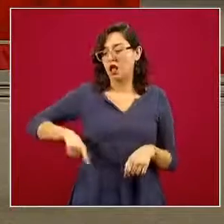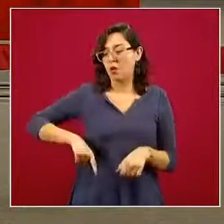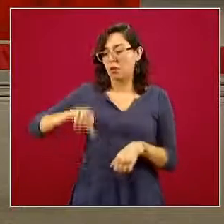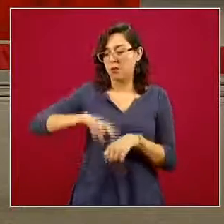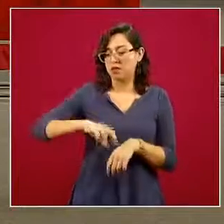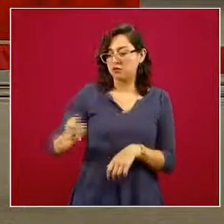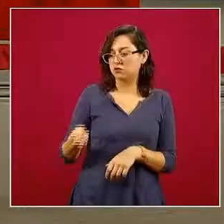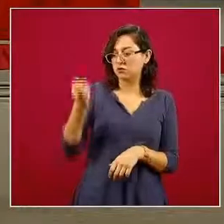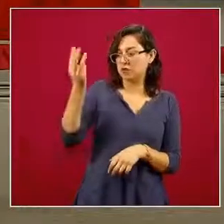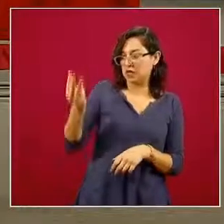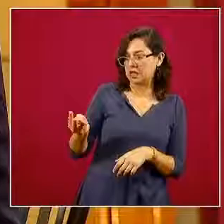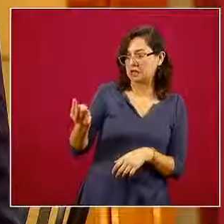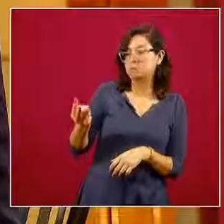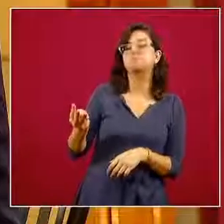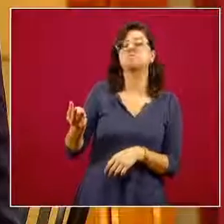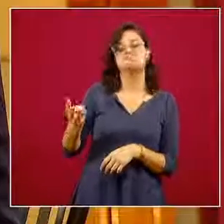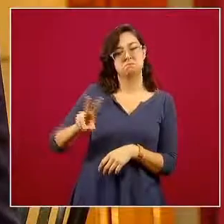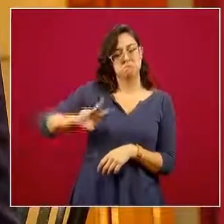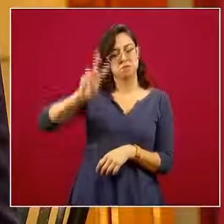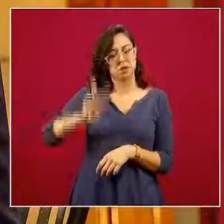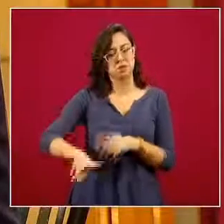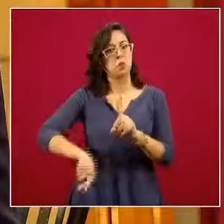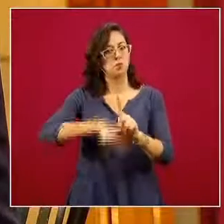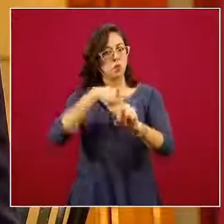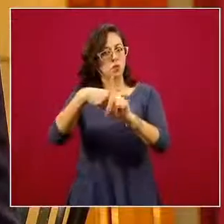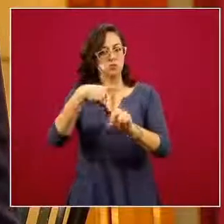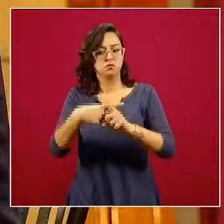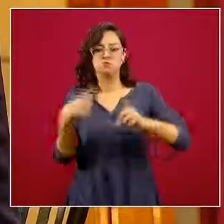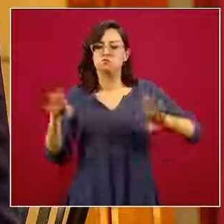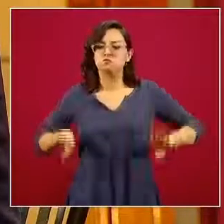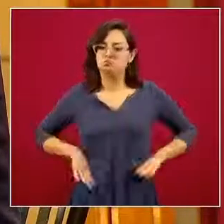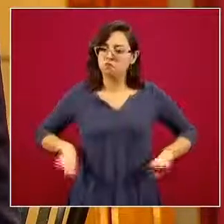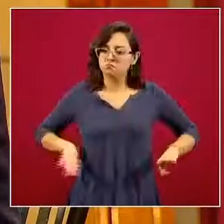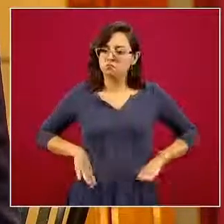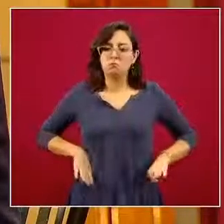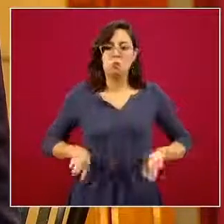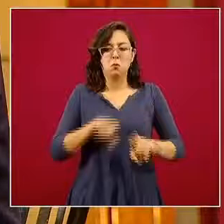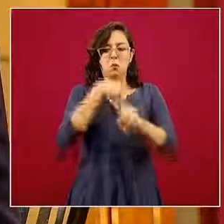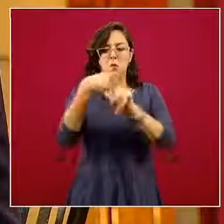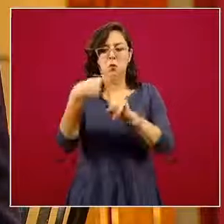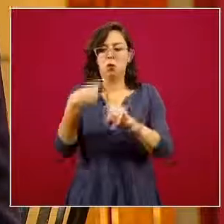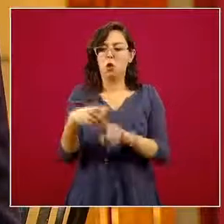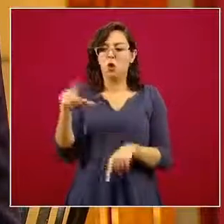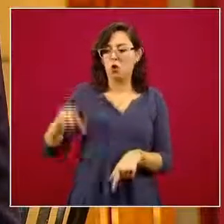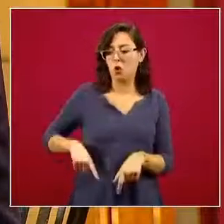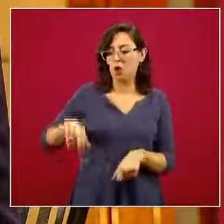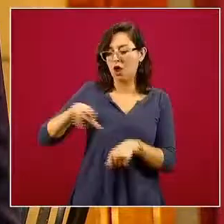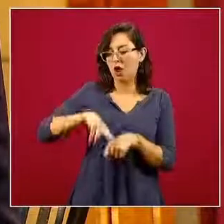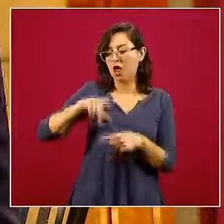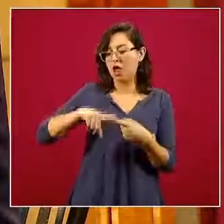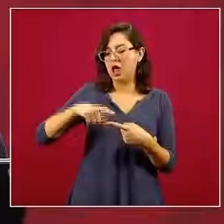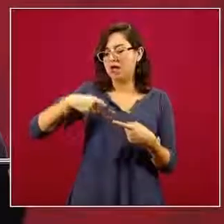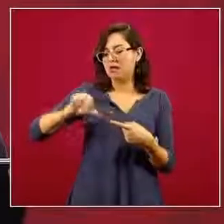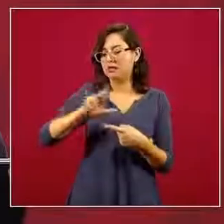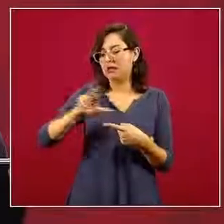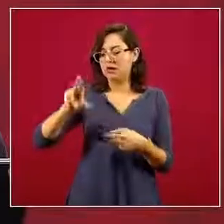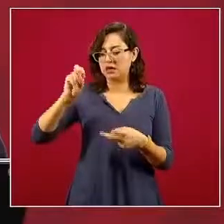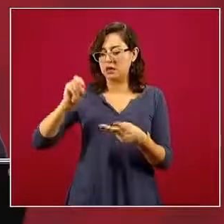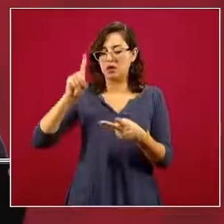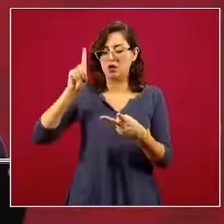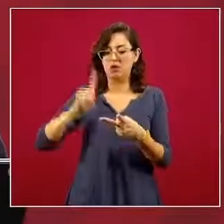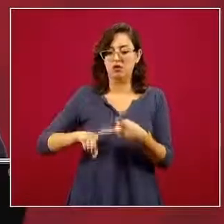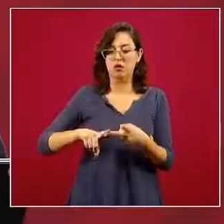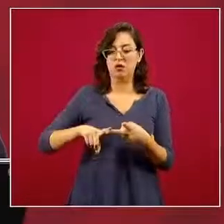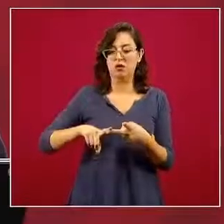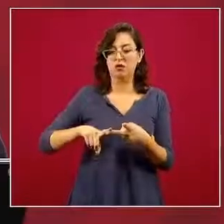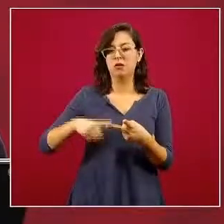usted mencionó son ejemplo precisamente de esa actitud tan positiva. El gobernador Carlos Joaquín en Quintana Roo, el gobernador